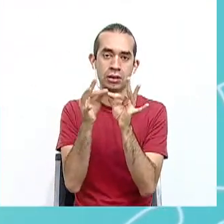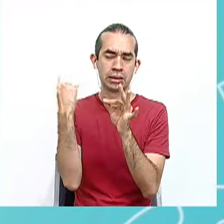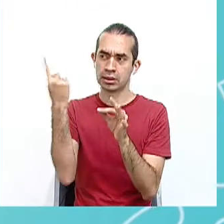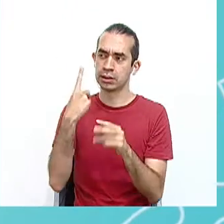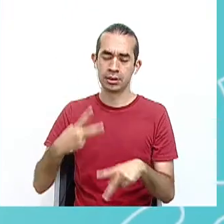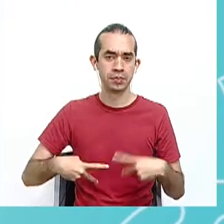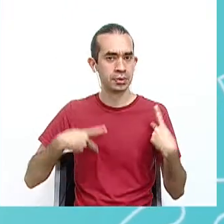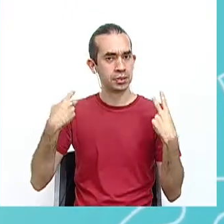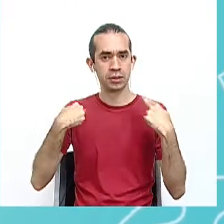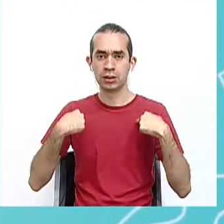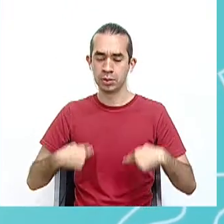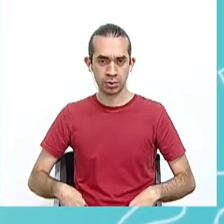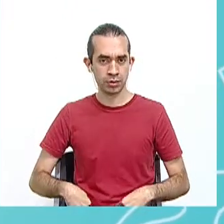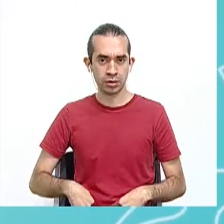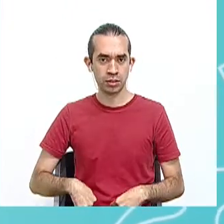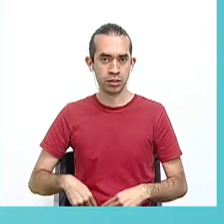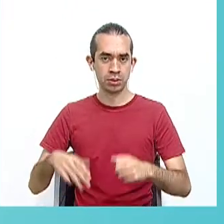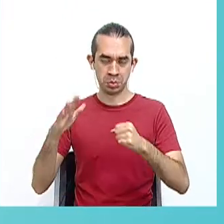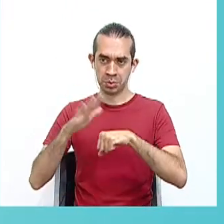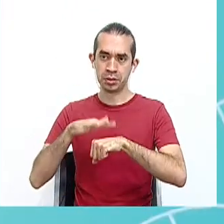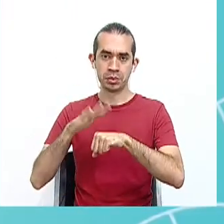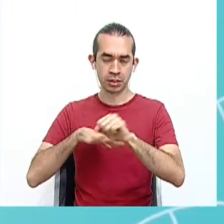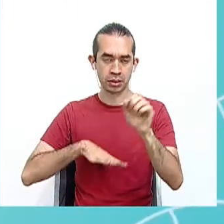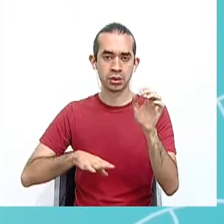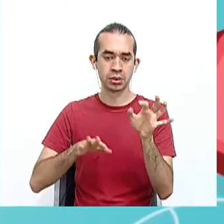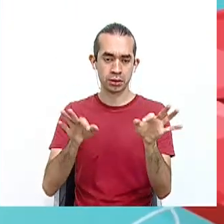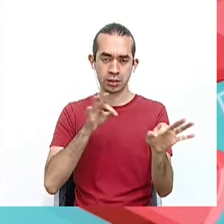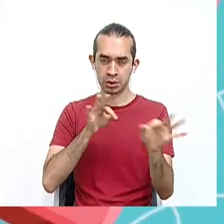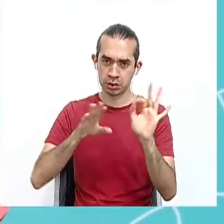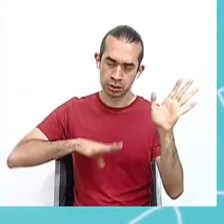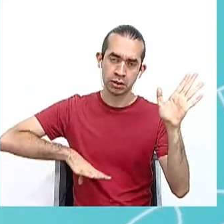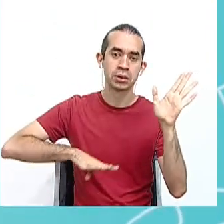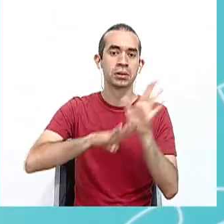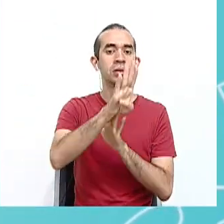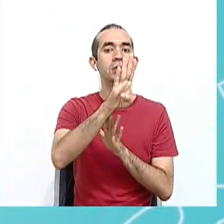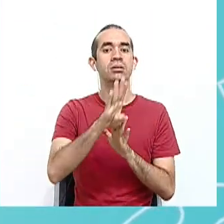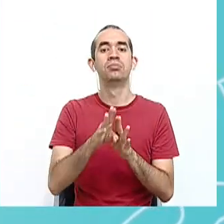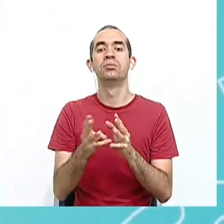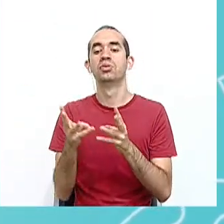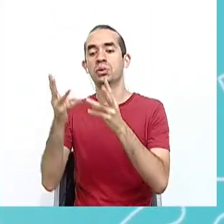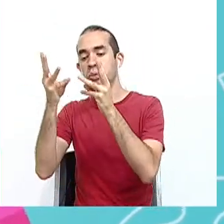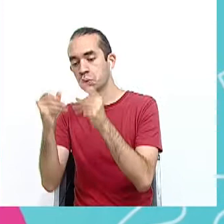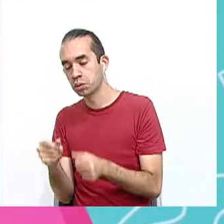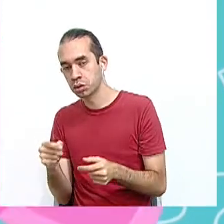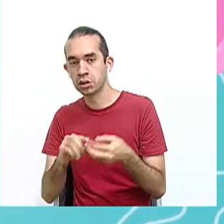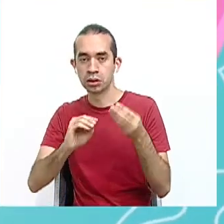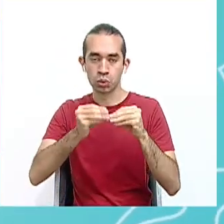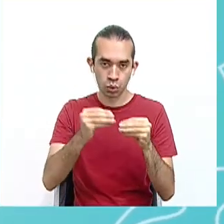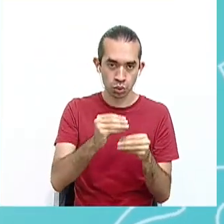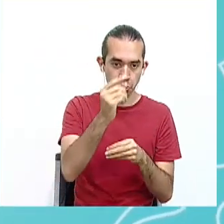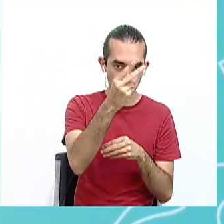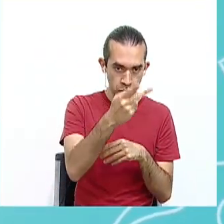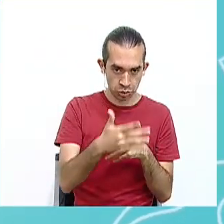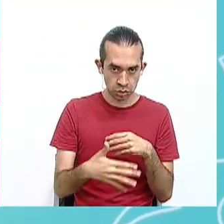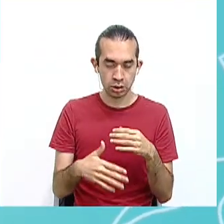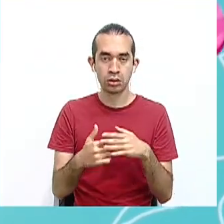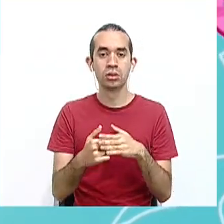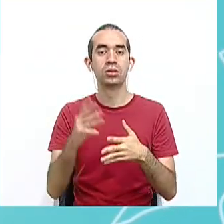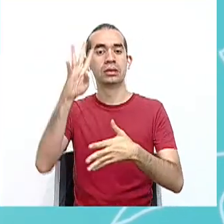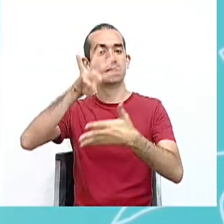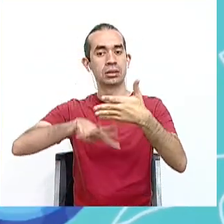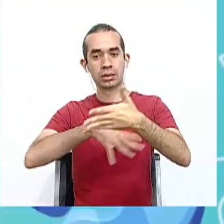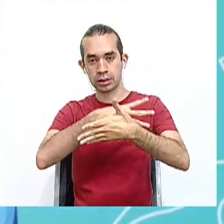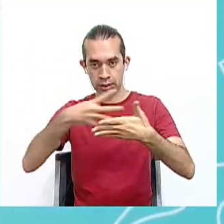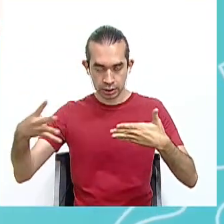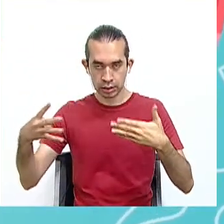ser humano, nos han permitido desarrollarnos a través de las cuentas, numeración, fechas de calendario y demás,